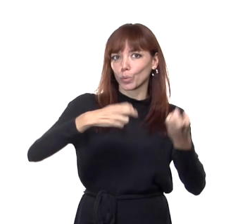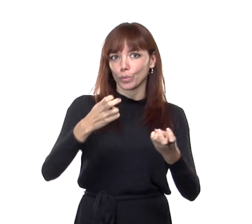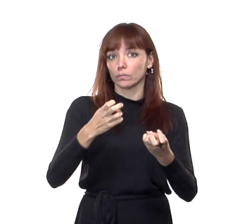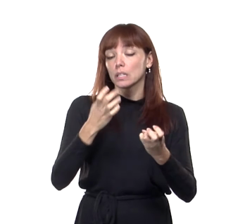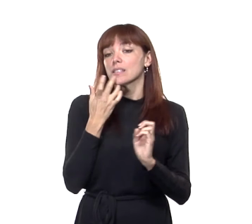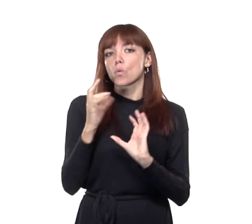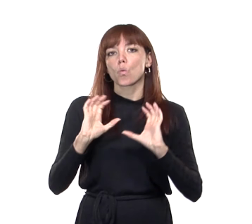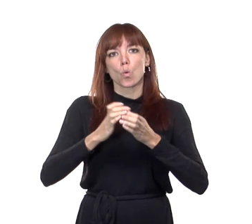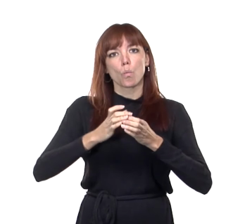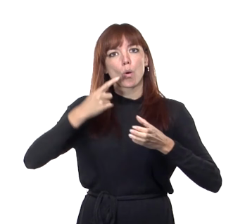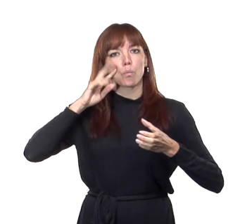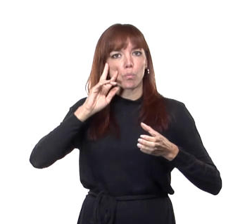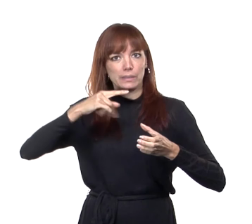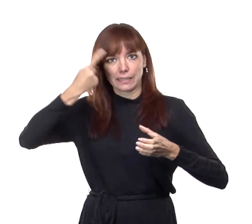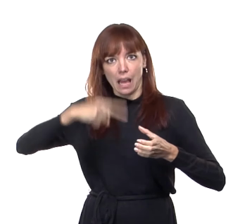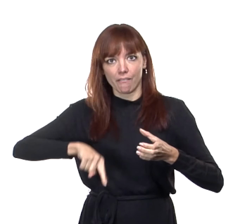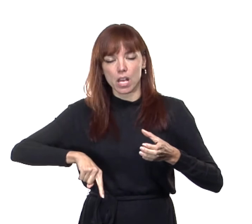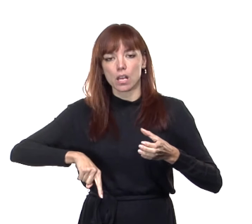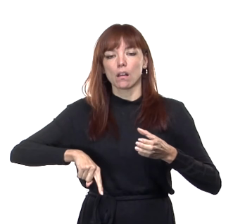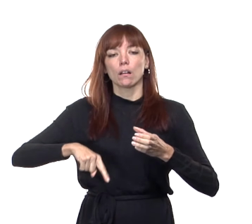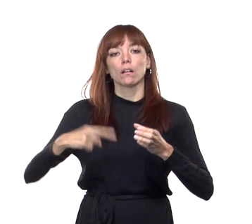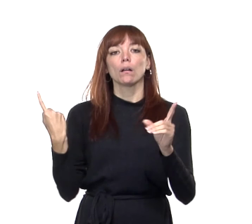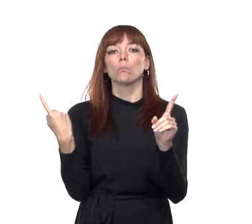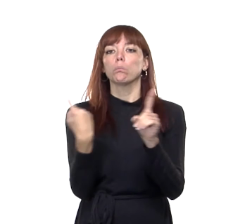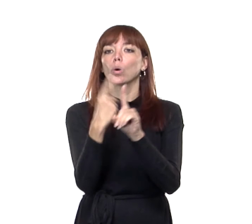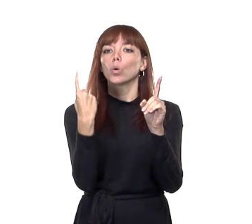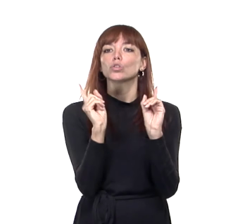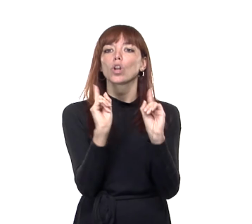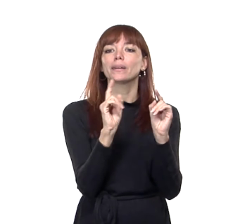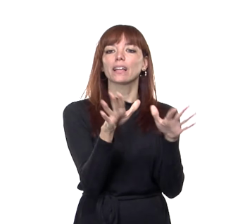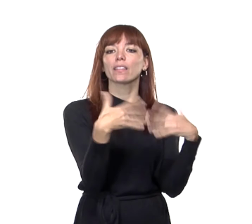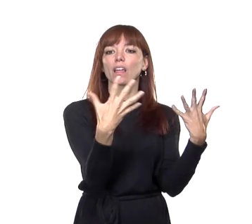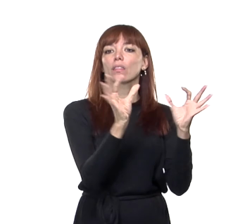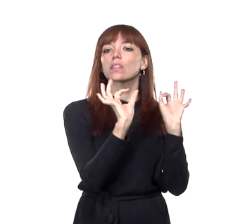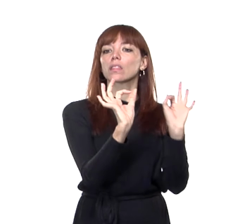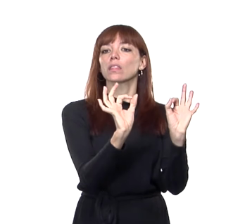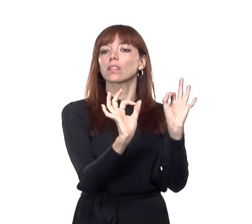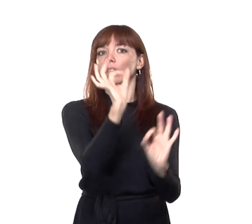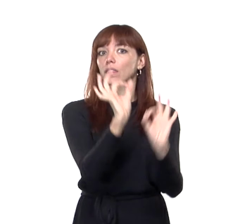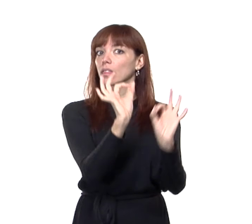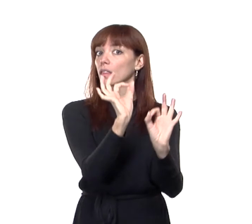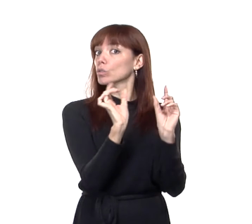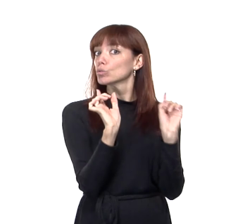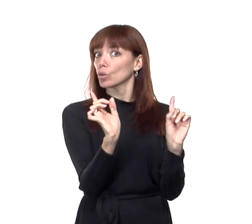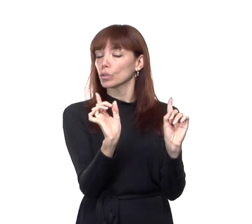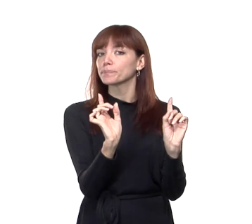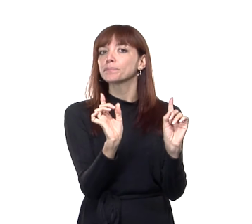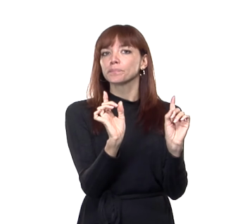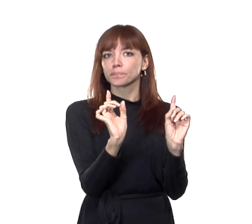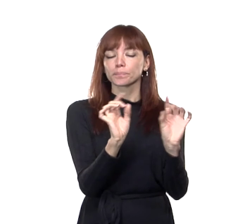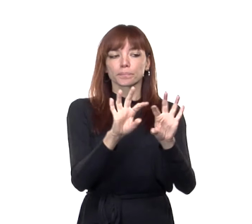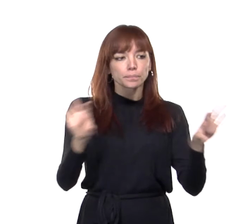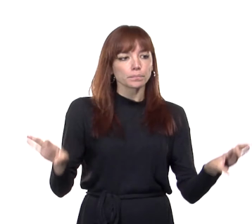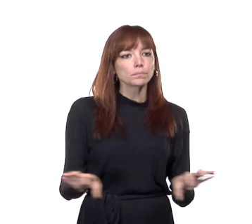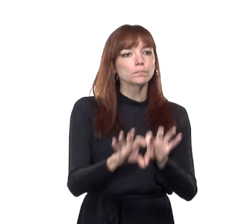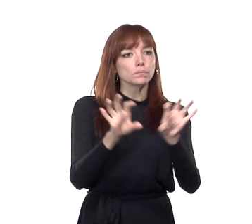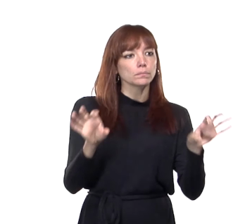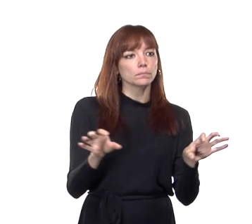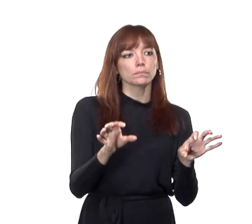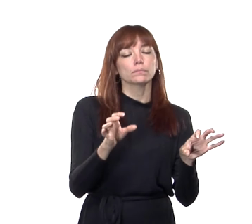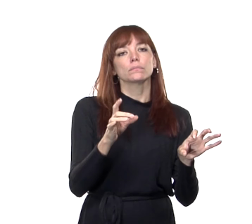hackers logrará hackear simplemente un 10 por ciento de los electrodomésticos de un país